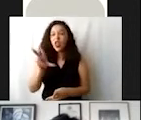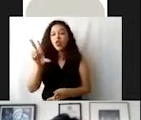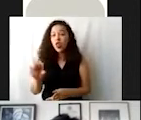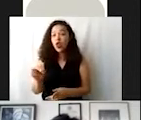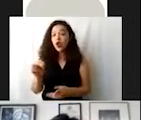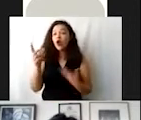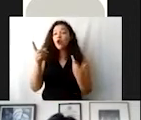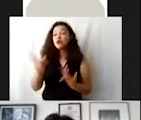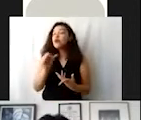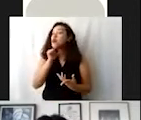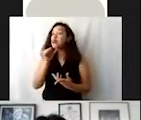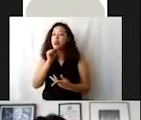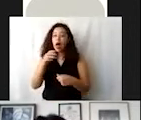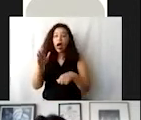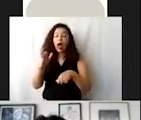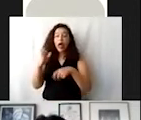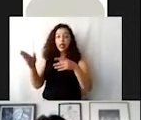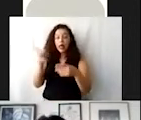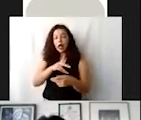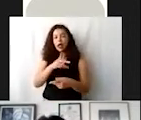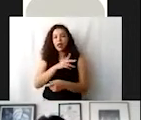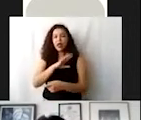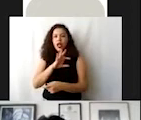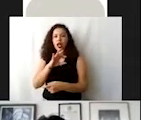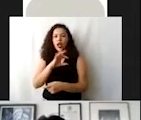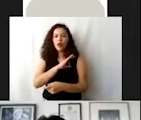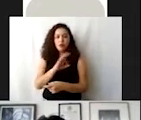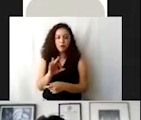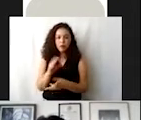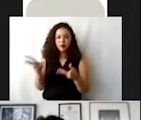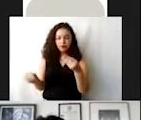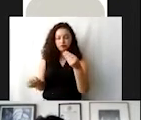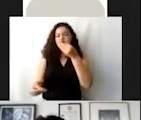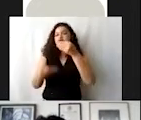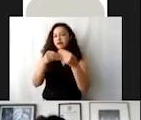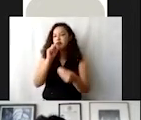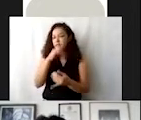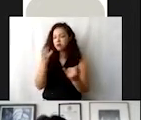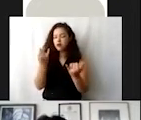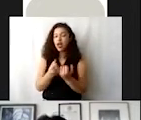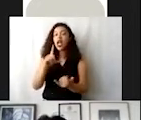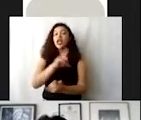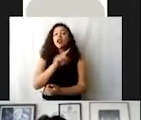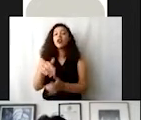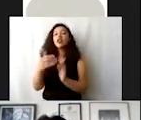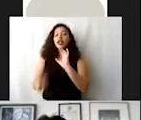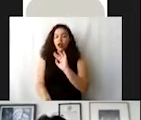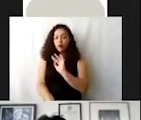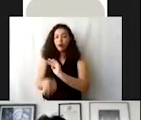que no anexé los poderes, anexo el poder, ¿sí? Y se manda el documento,